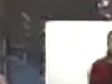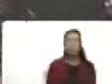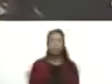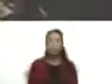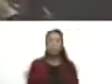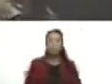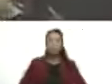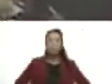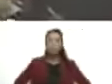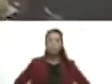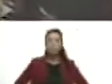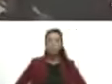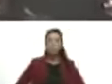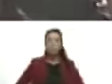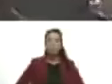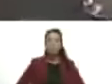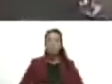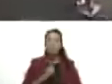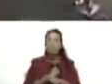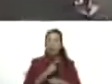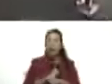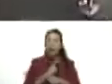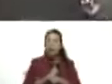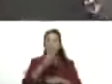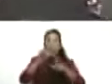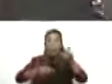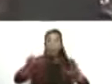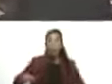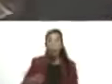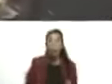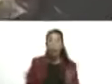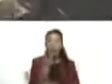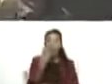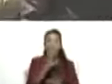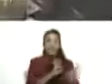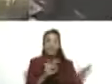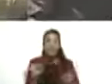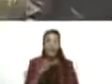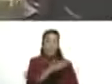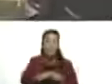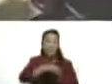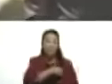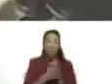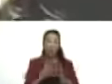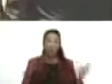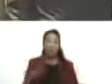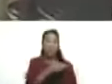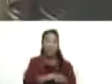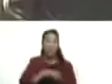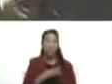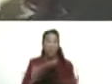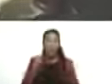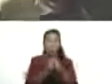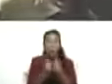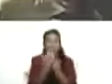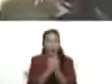Trabajando por el pueblo. Lanzando las grandes misiones porque el pueblo necesita protección, acompañamiento,